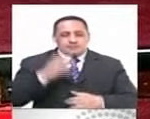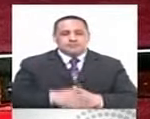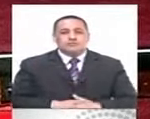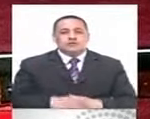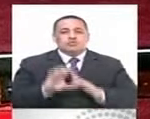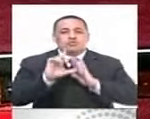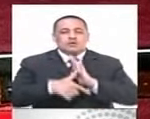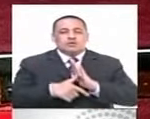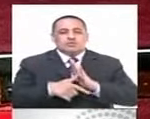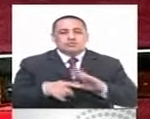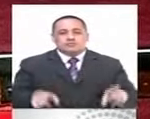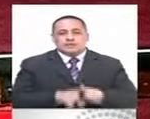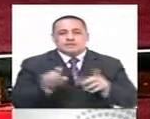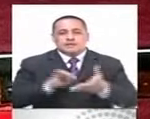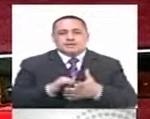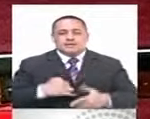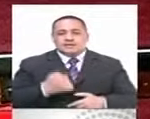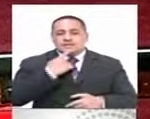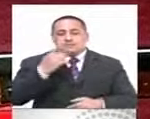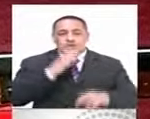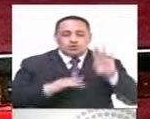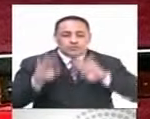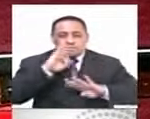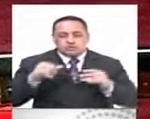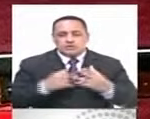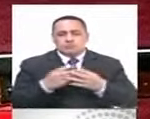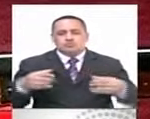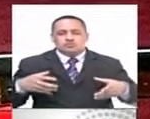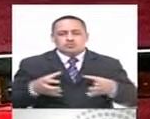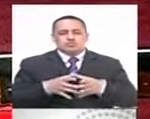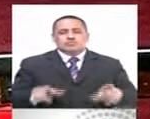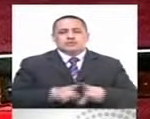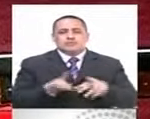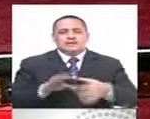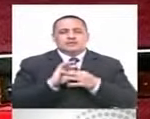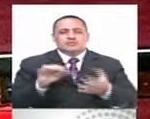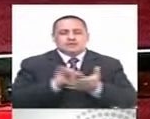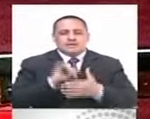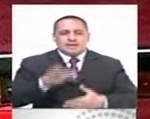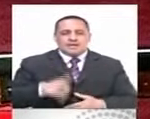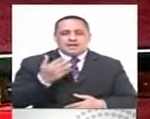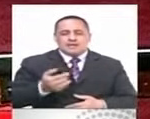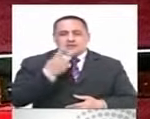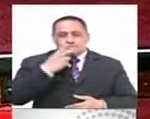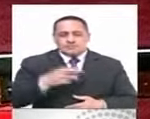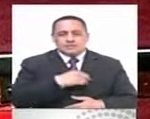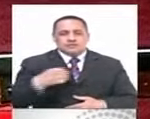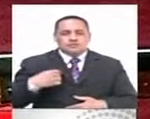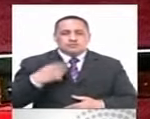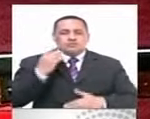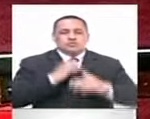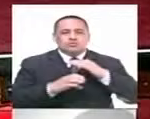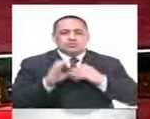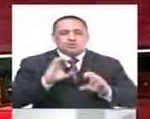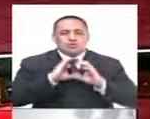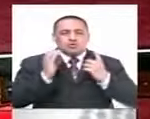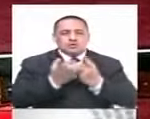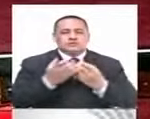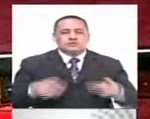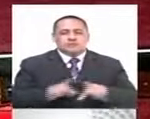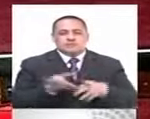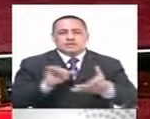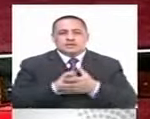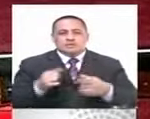Luego, es también preocupación de nosotros esa relación que existe en el ministro del Interior con Conares UTEP, y